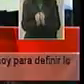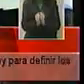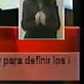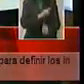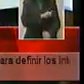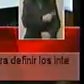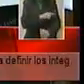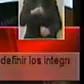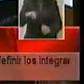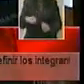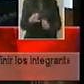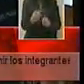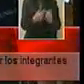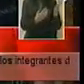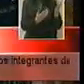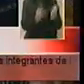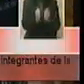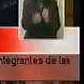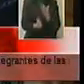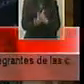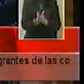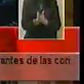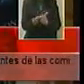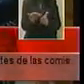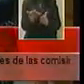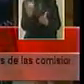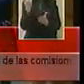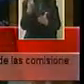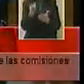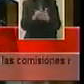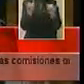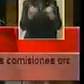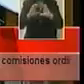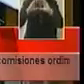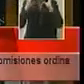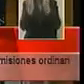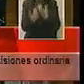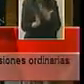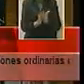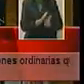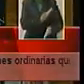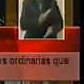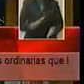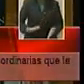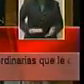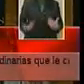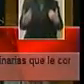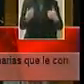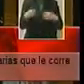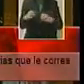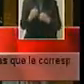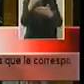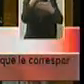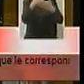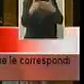el Ejecutivo. Esperamos que con nuevos aires ahora en el Congreso, con nuevo presidente, tengamos que hacer una